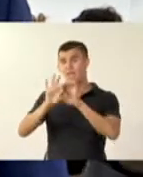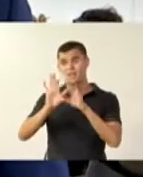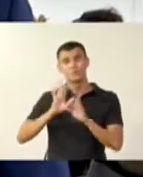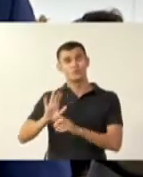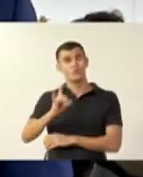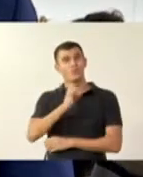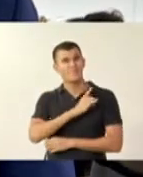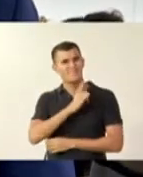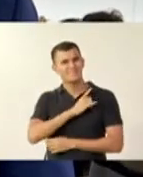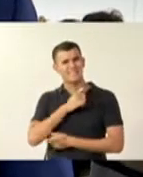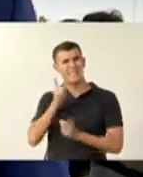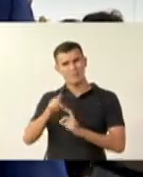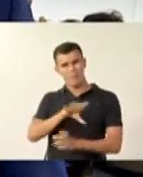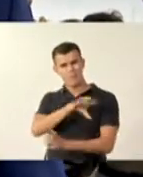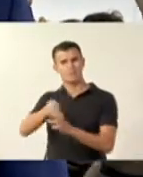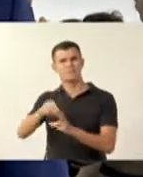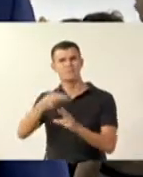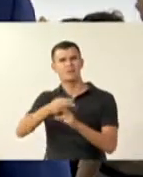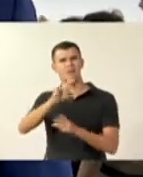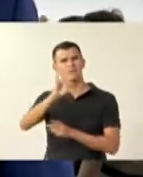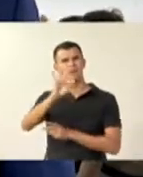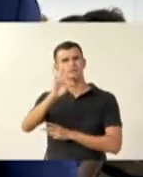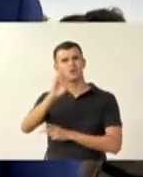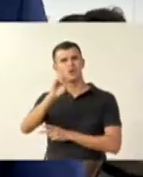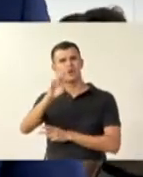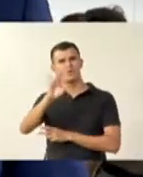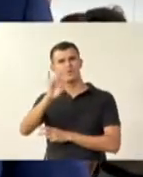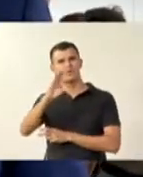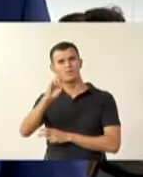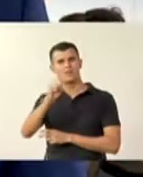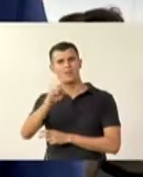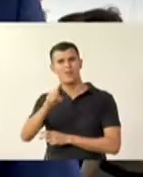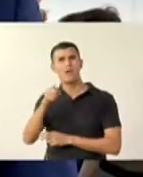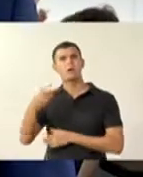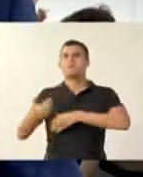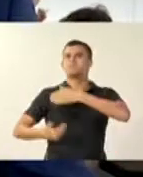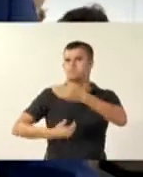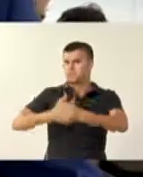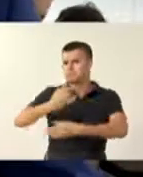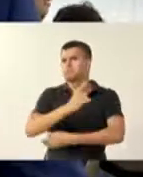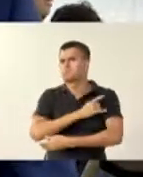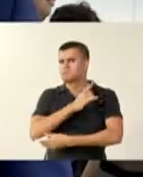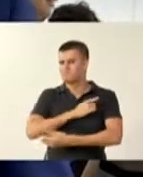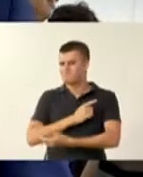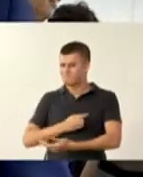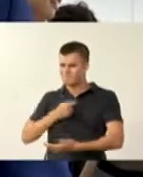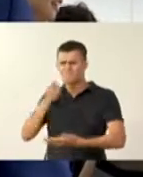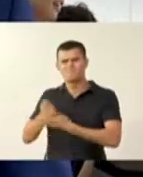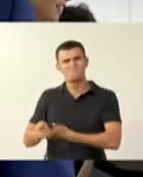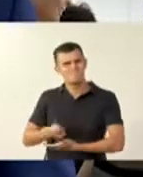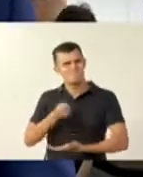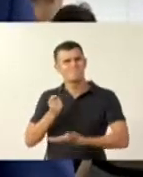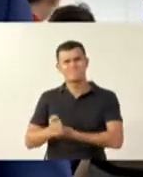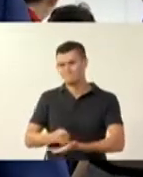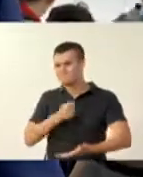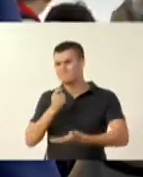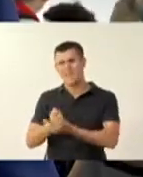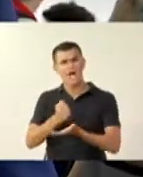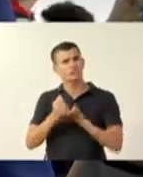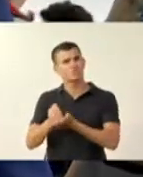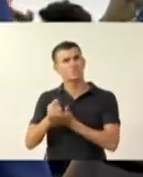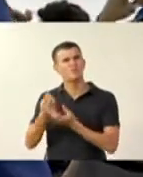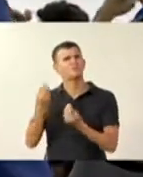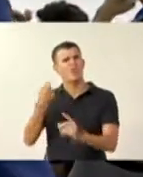universitario como Utópicos, y sigue la Santiago en esa línea de transformación y buen gobierno, apostándole a lo mejor para